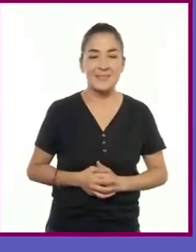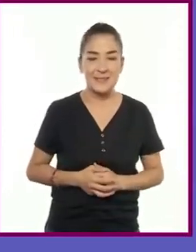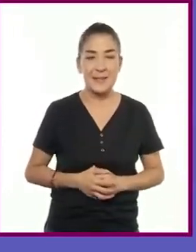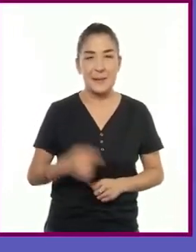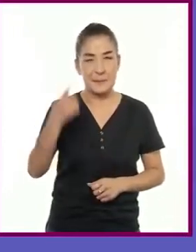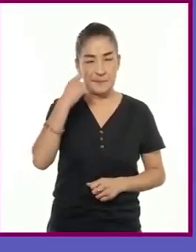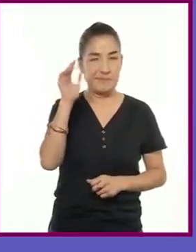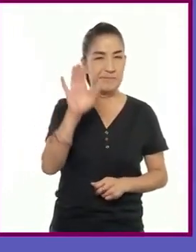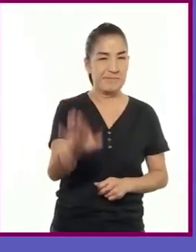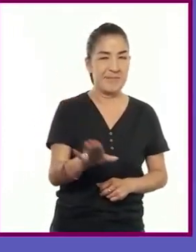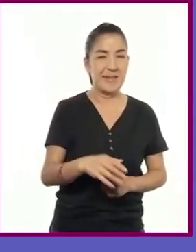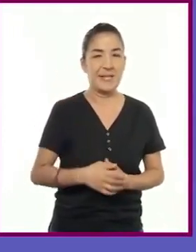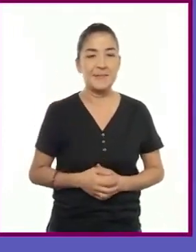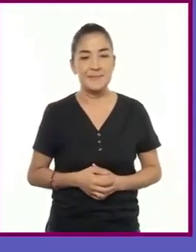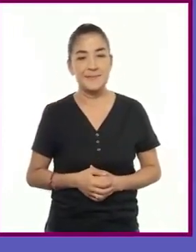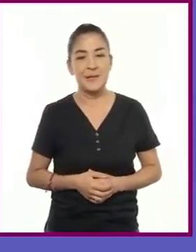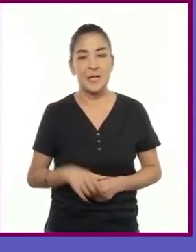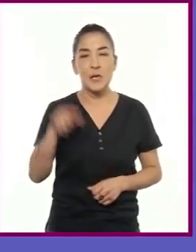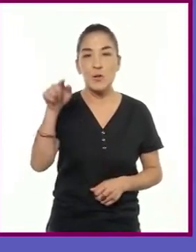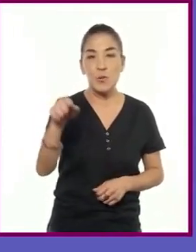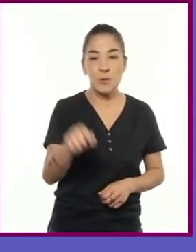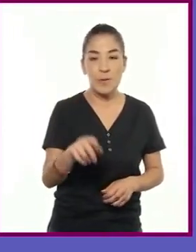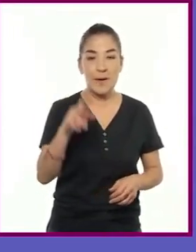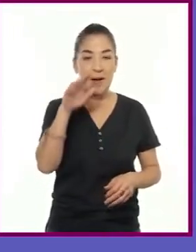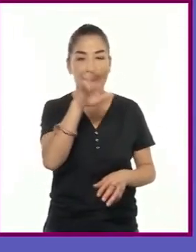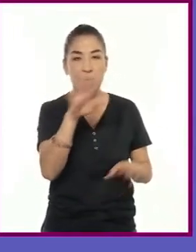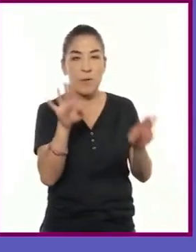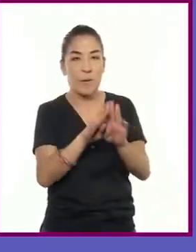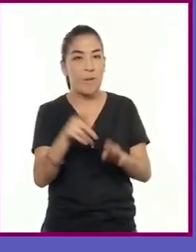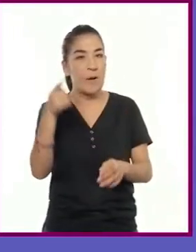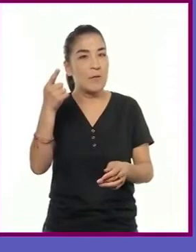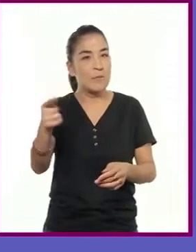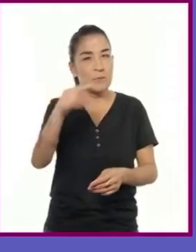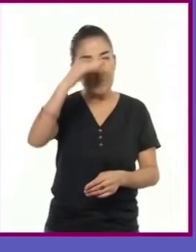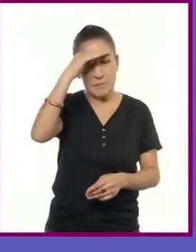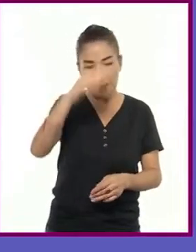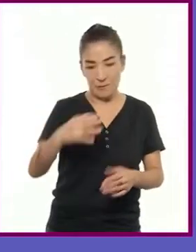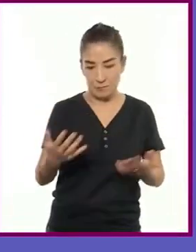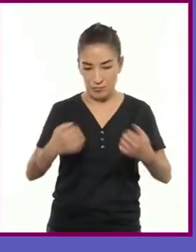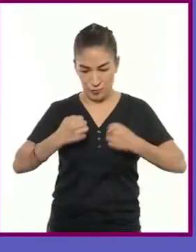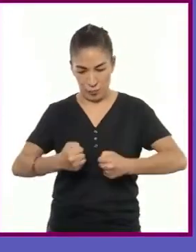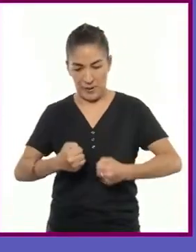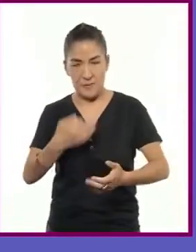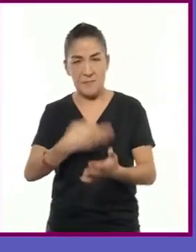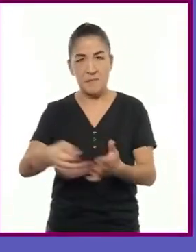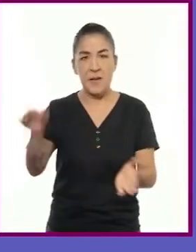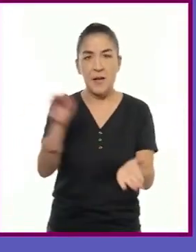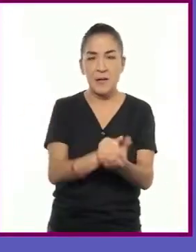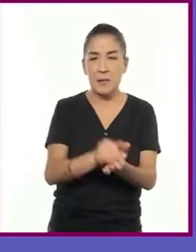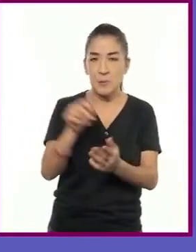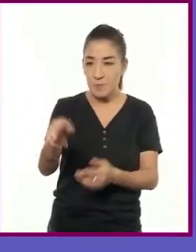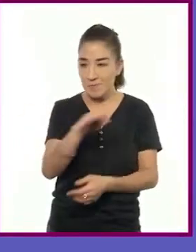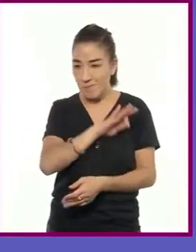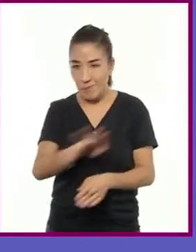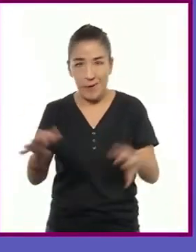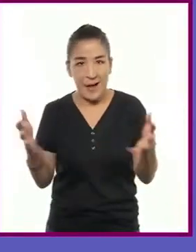Sancho, si tomas por medio a la virtud y te precias de hacer hechos virtuosos,